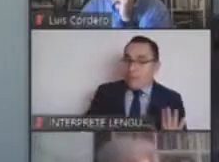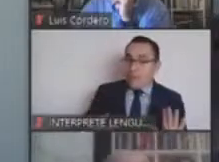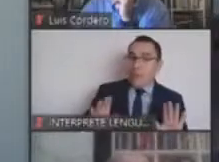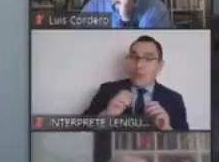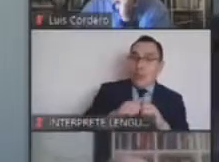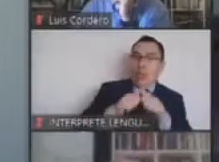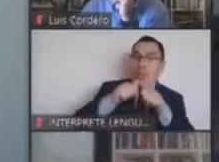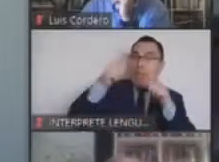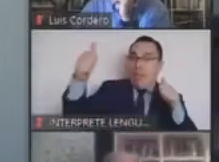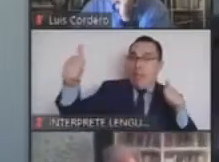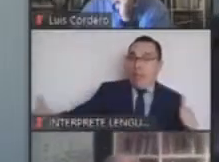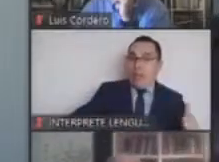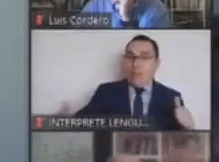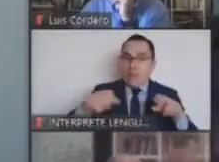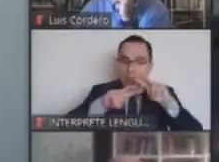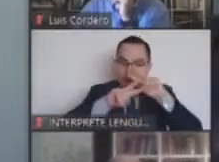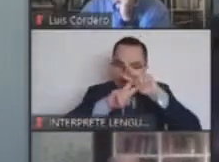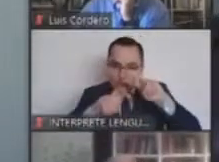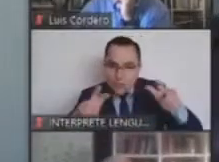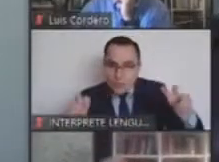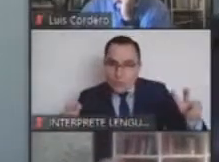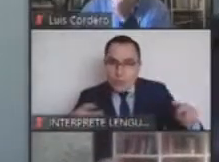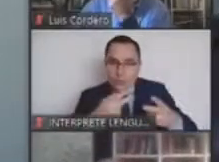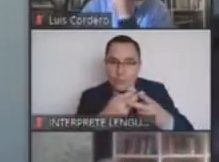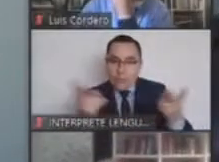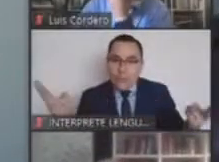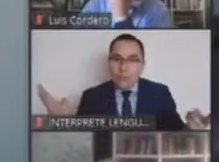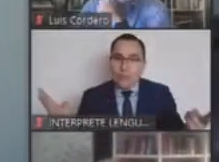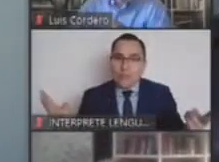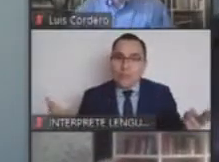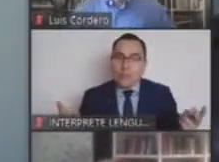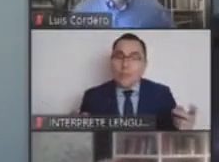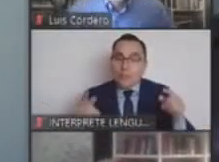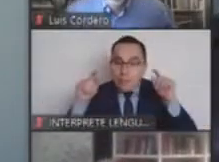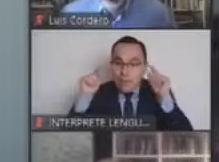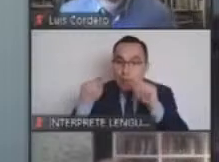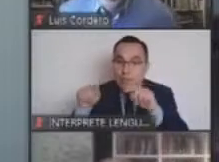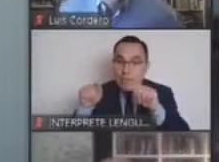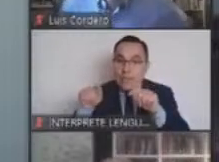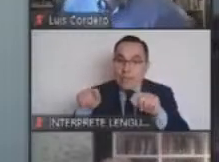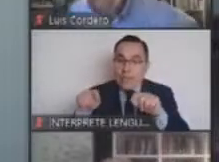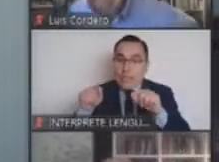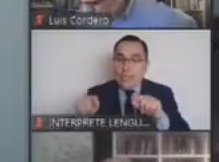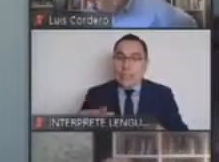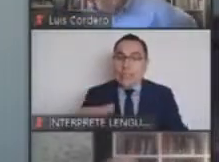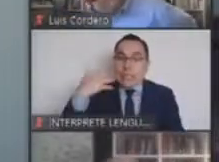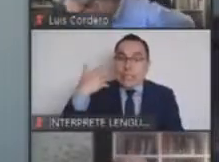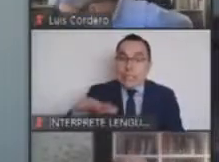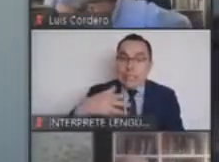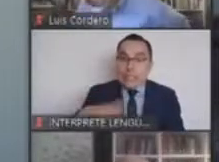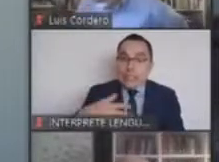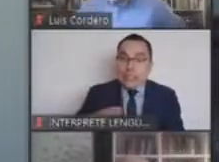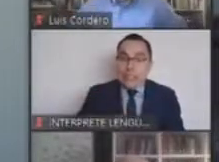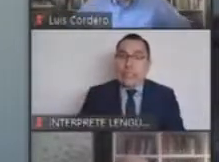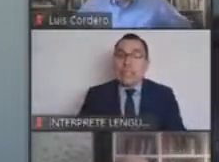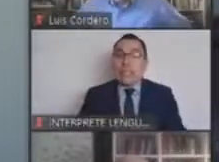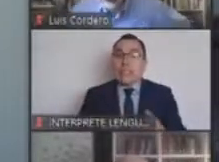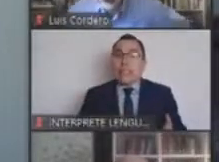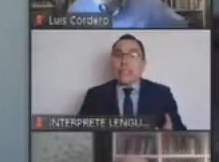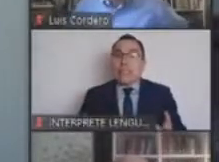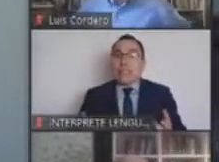alejados del escrutinio público. Y esta se hace necesaria para